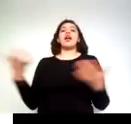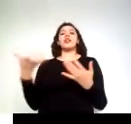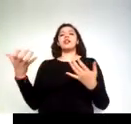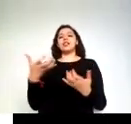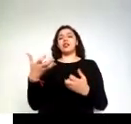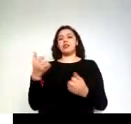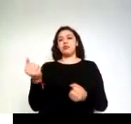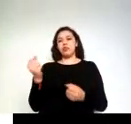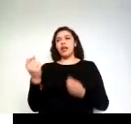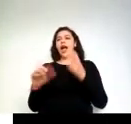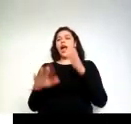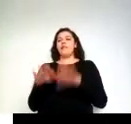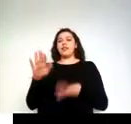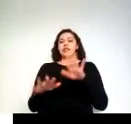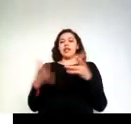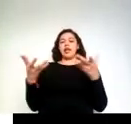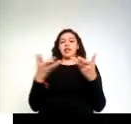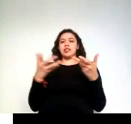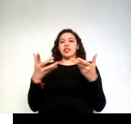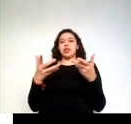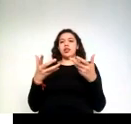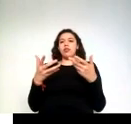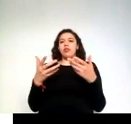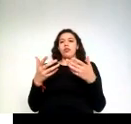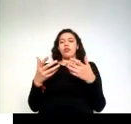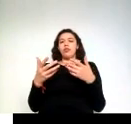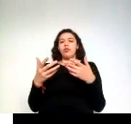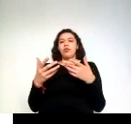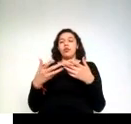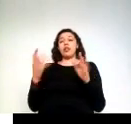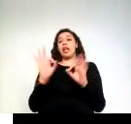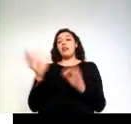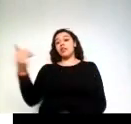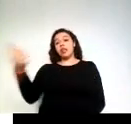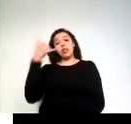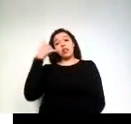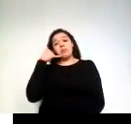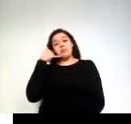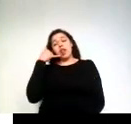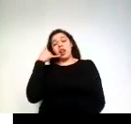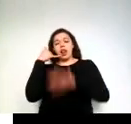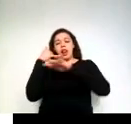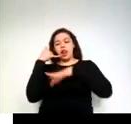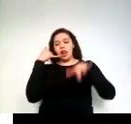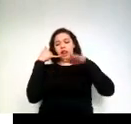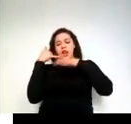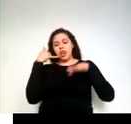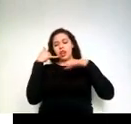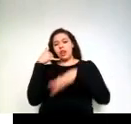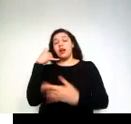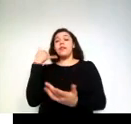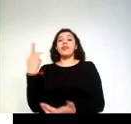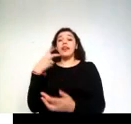algunos casos es hacerlo a través de una llamada, ¿no? De forma que es muy importante